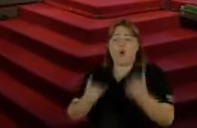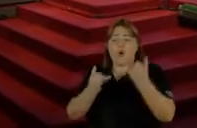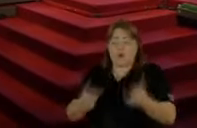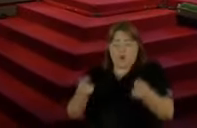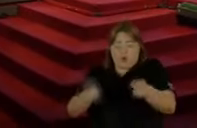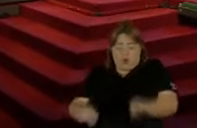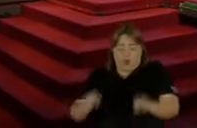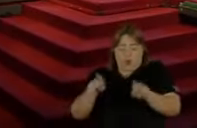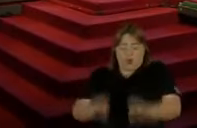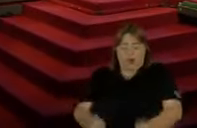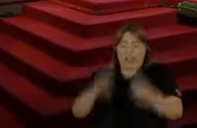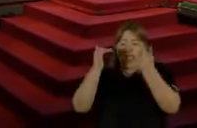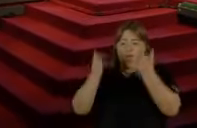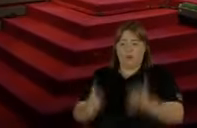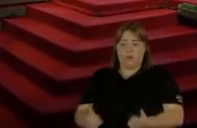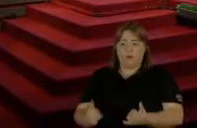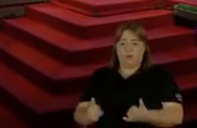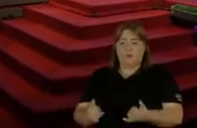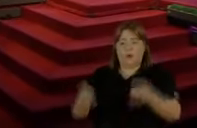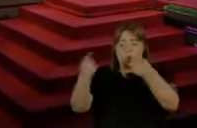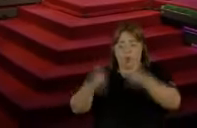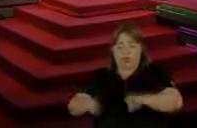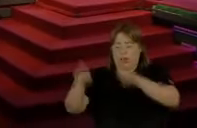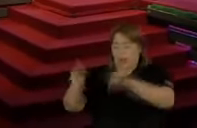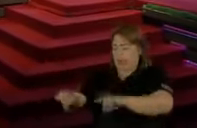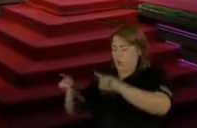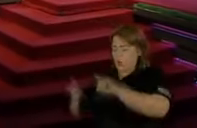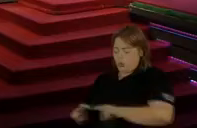Alguien levanta su mano y diga: